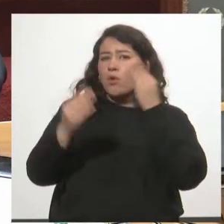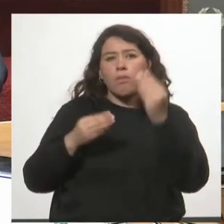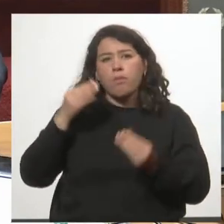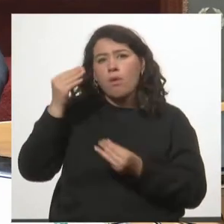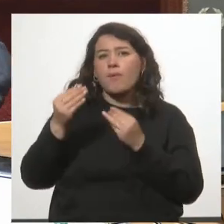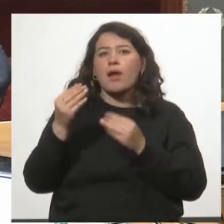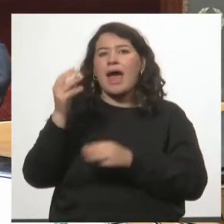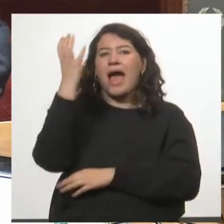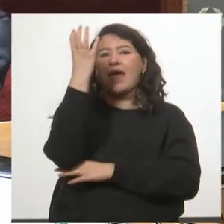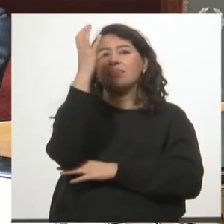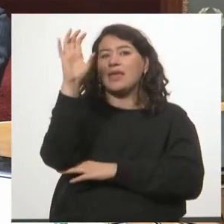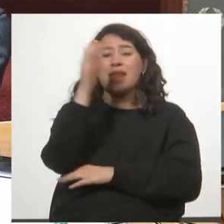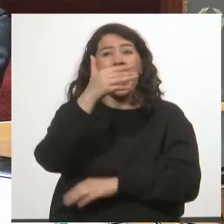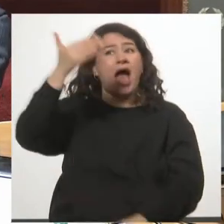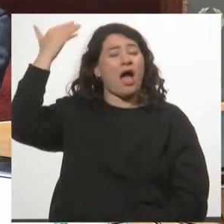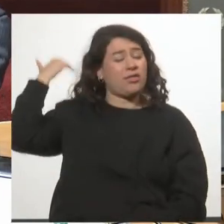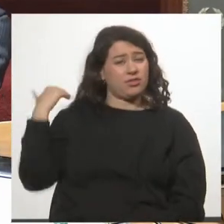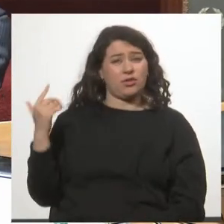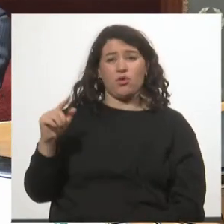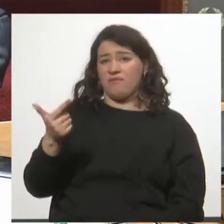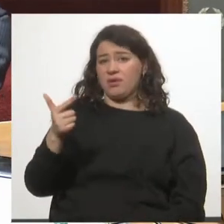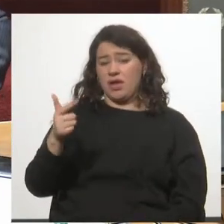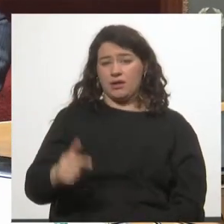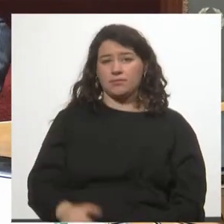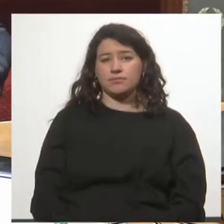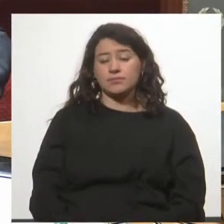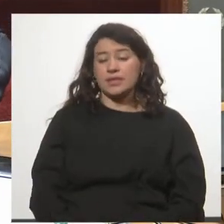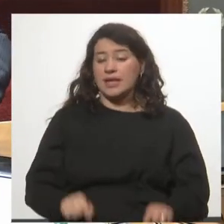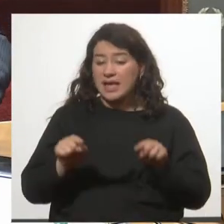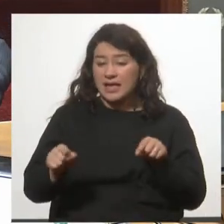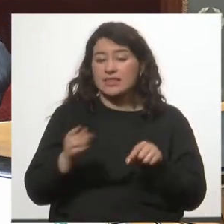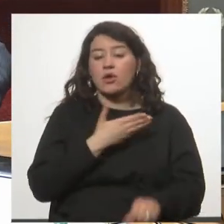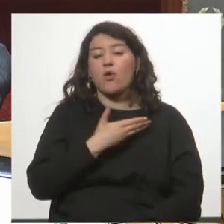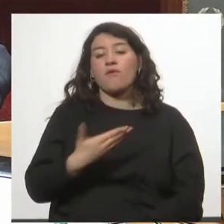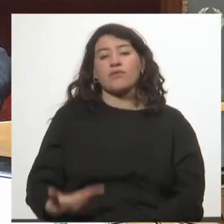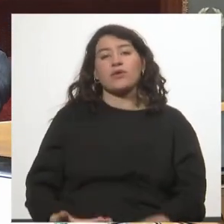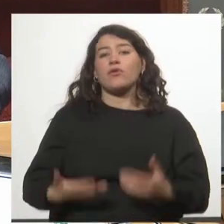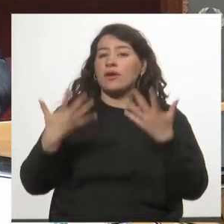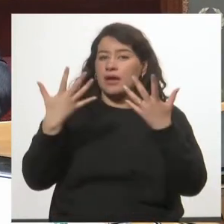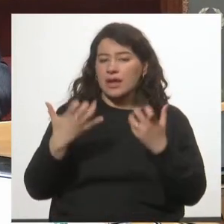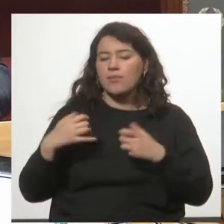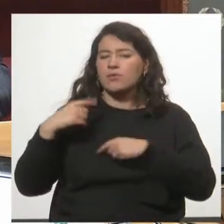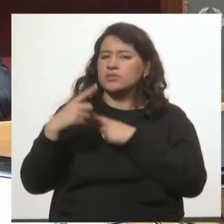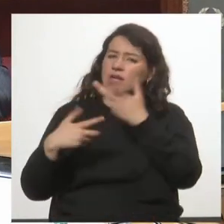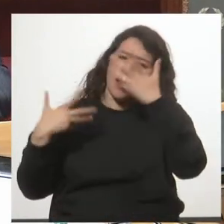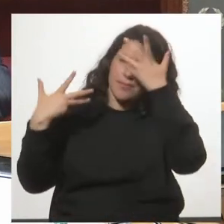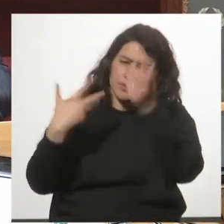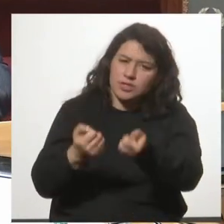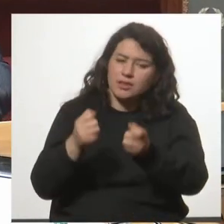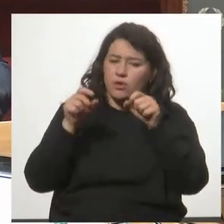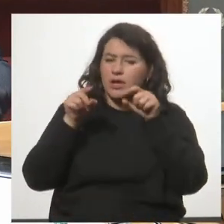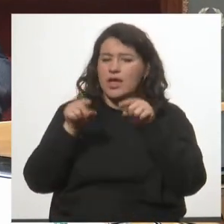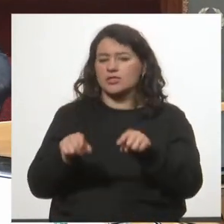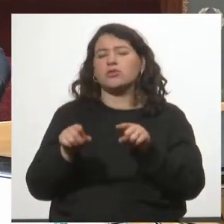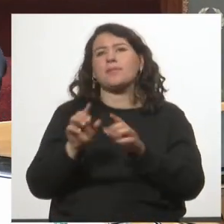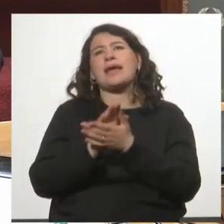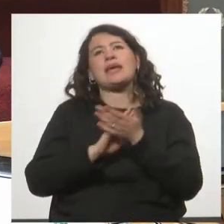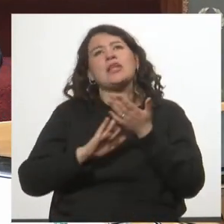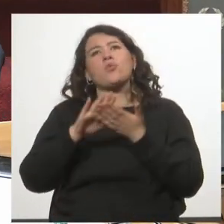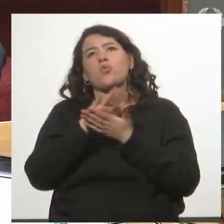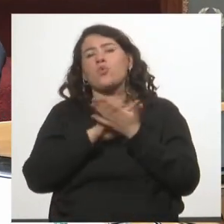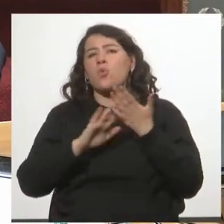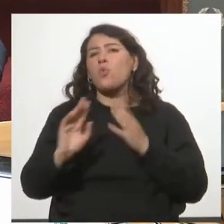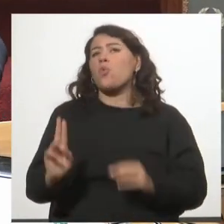antenas a donde no había y este gobierno quiere seguir apoyando eso y para que ningún uruguayo